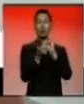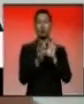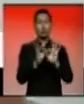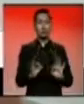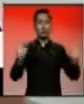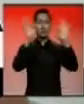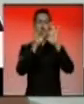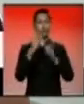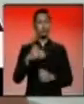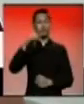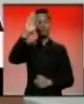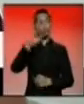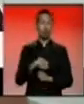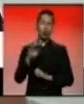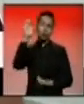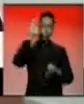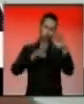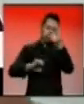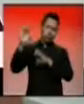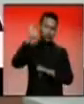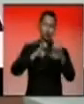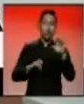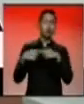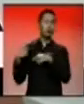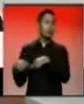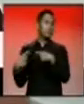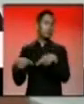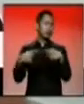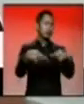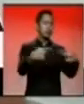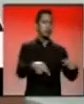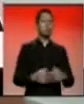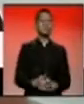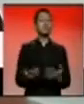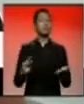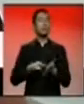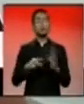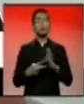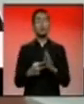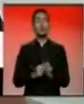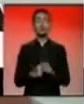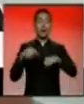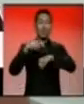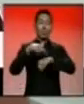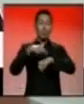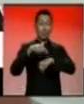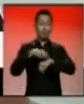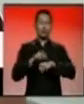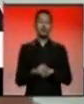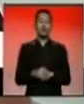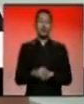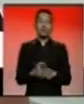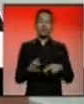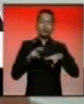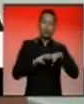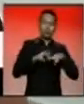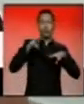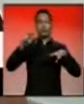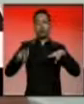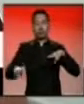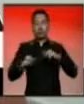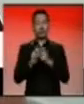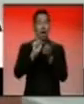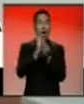inclusive todos los estudios actuariales eran constantes en esto, es de que el tiempo para poder retirarse cambió de